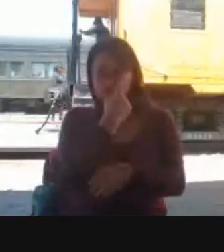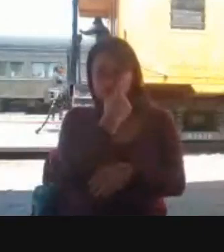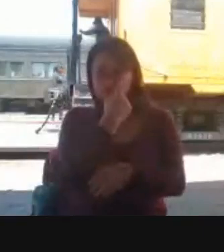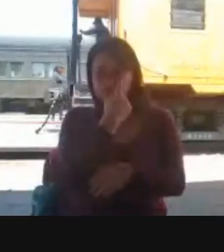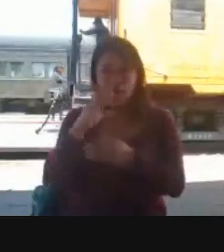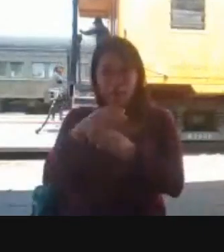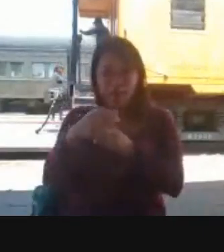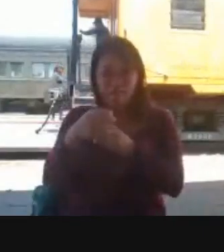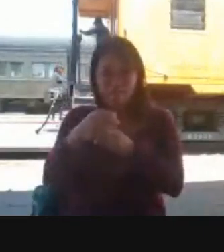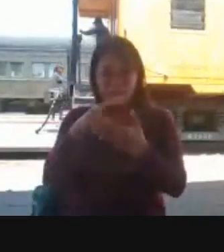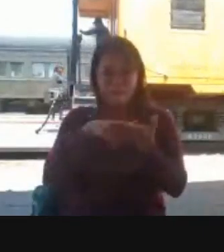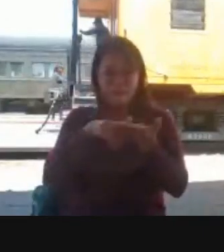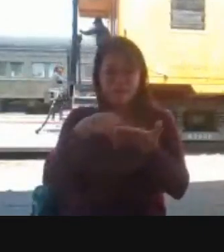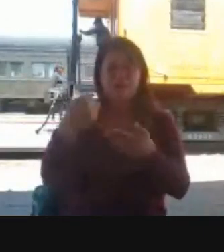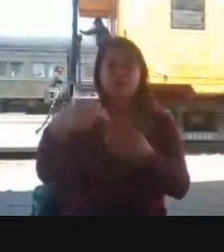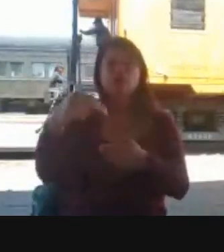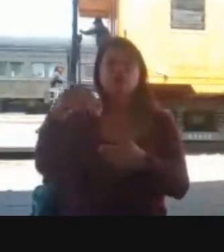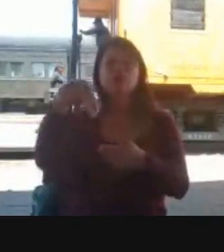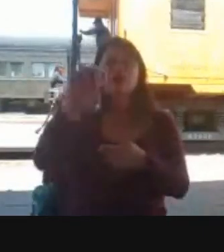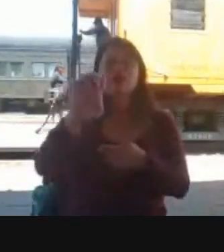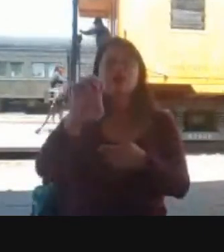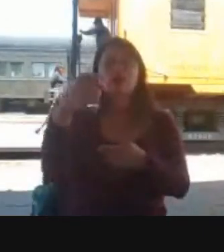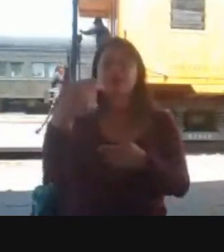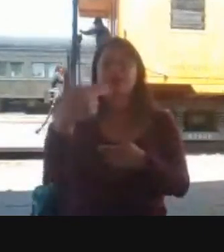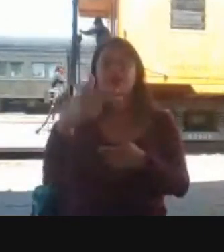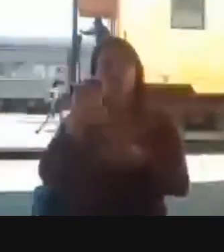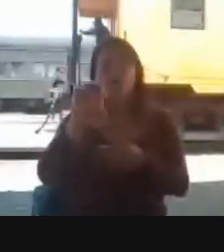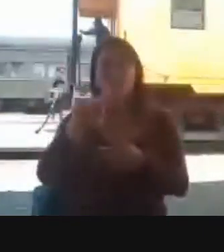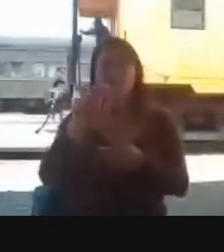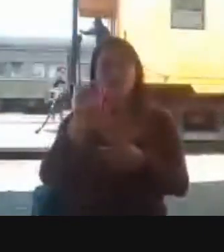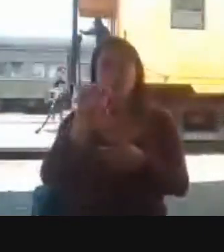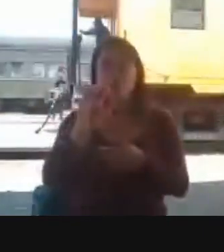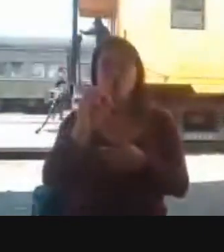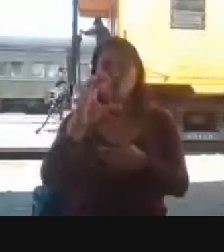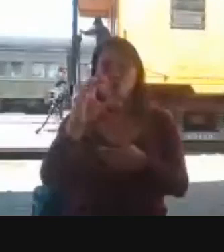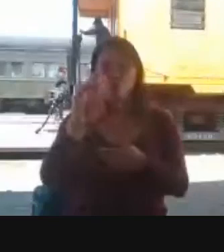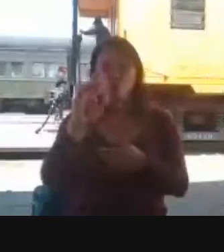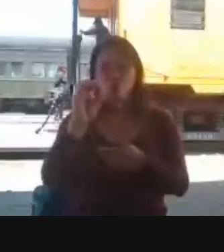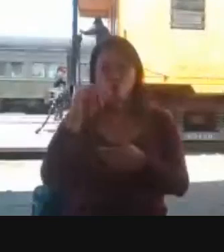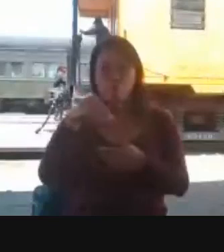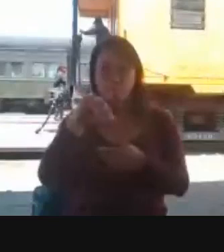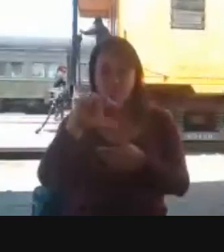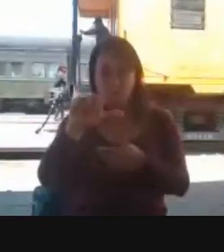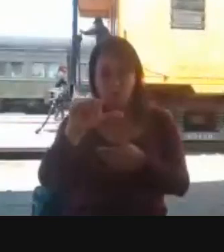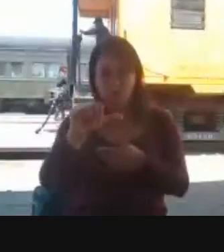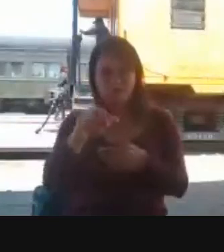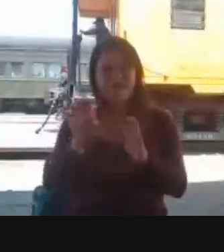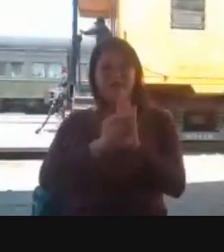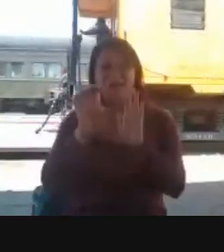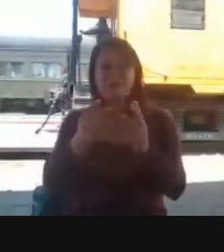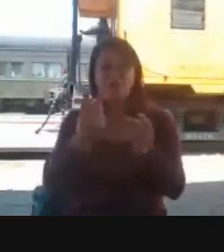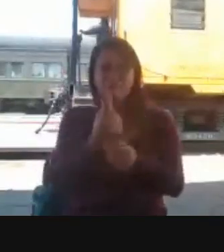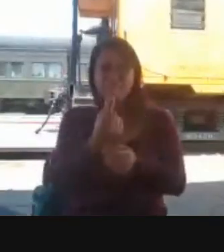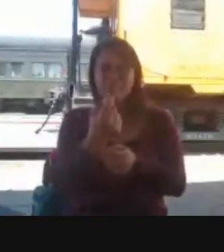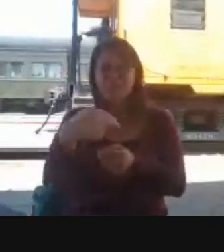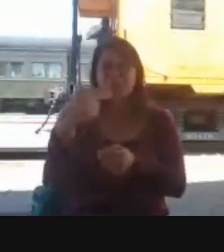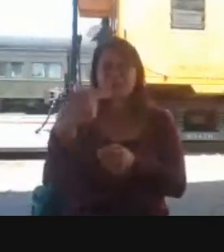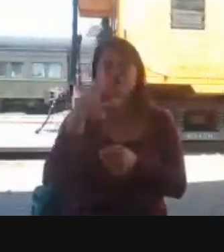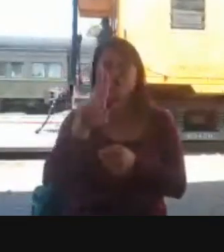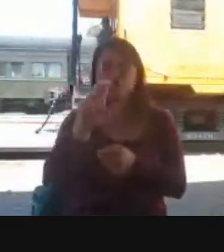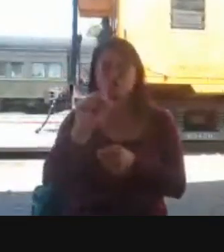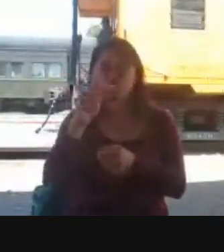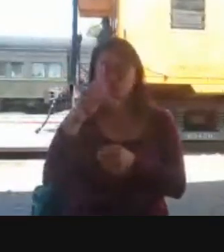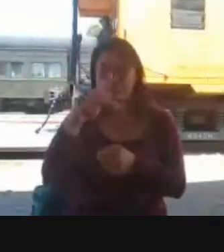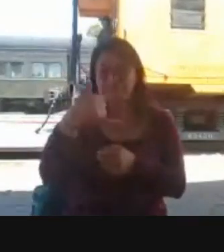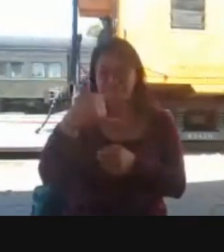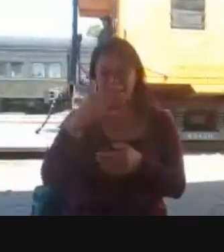llama heterocromía. Es una mutación que, por ejemplo, en perros como los Husky, es bastante común ver que tienen un ojo azul y un ojo café. Bueno, en